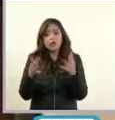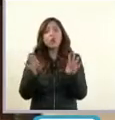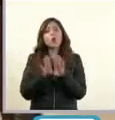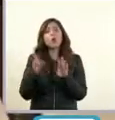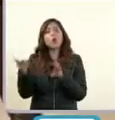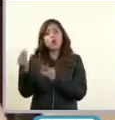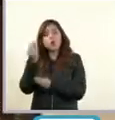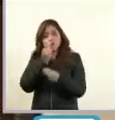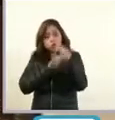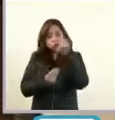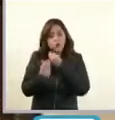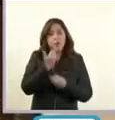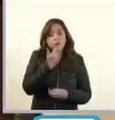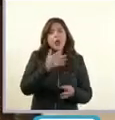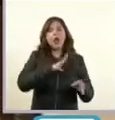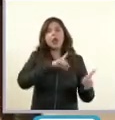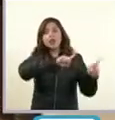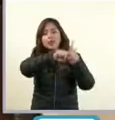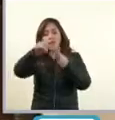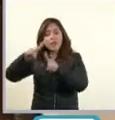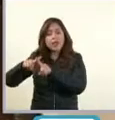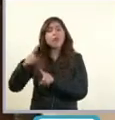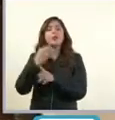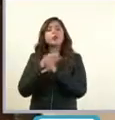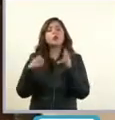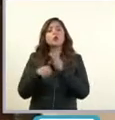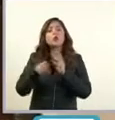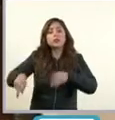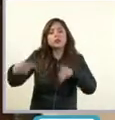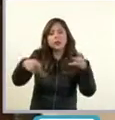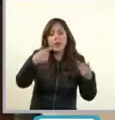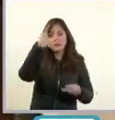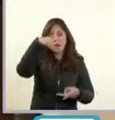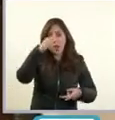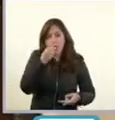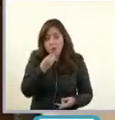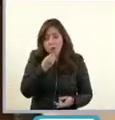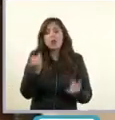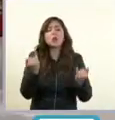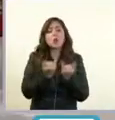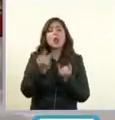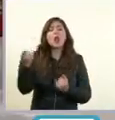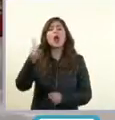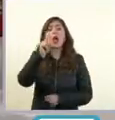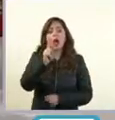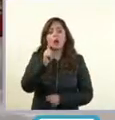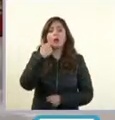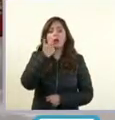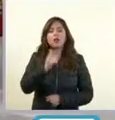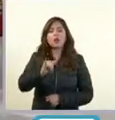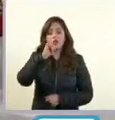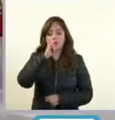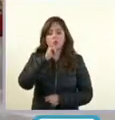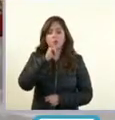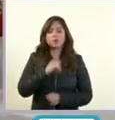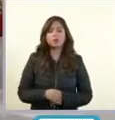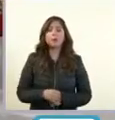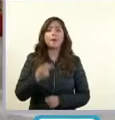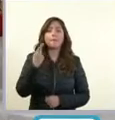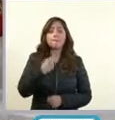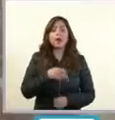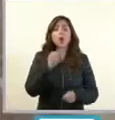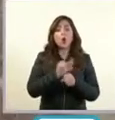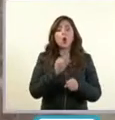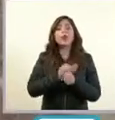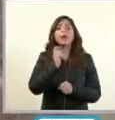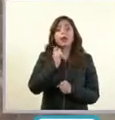buena alimentación, que Claro. dieran opciones, sugerencias. Bueno, como bien dices tú, también venden agua simple. Quiero hidratarme, tomo agua simple. Claro. Oye, incluso Quiero también de